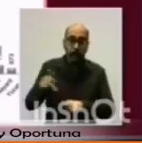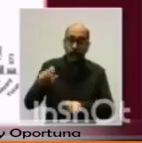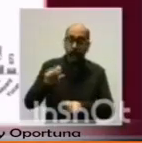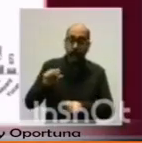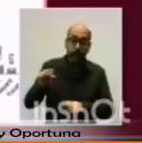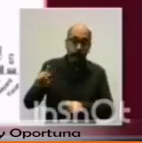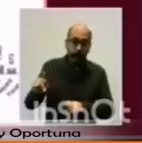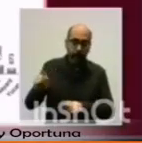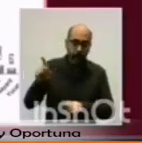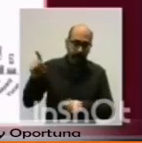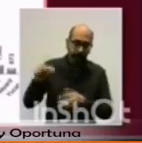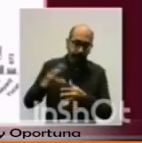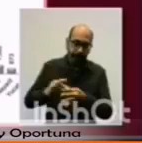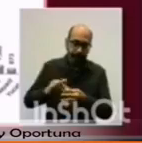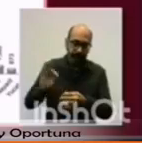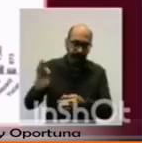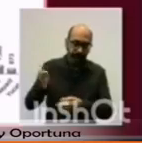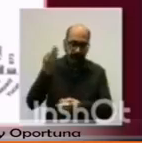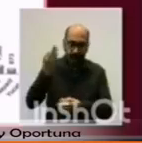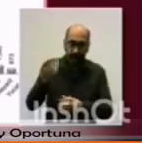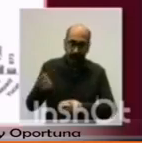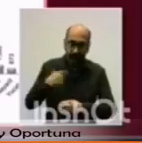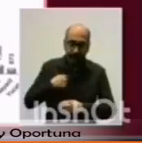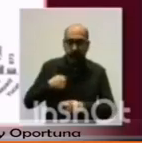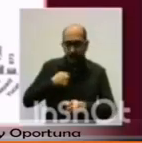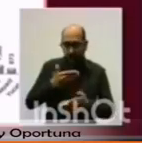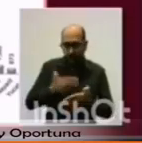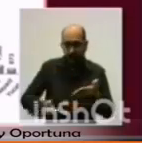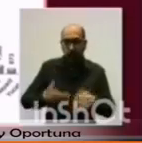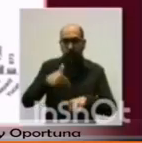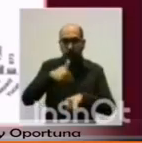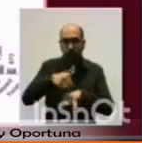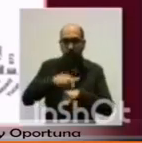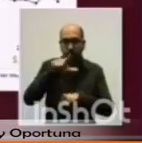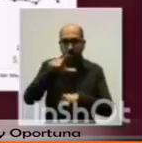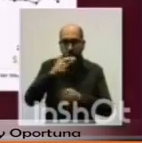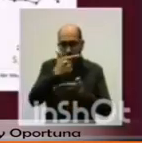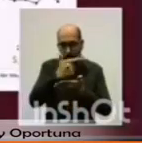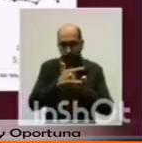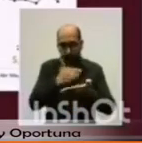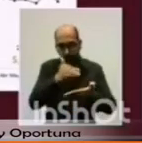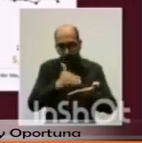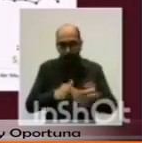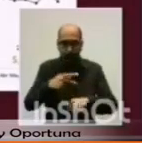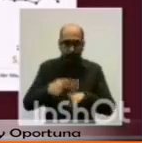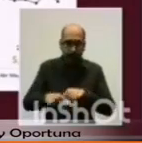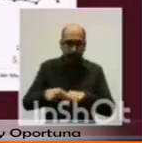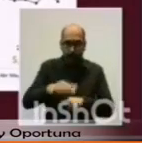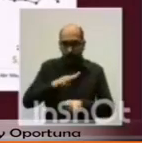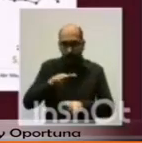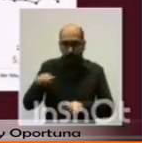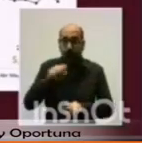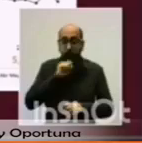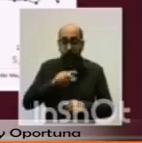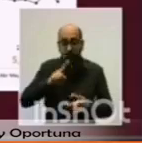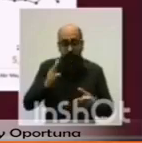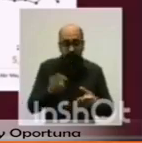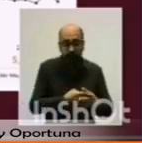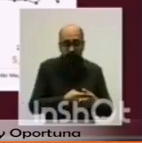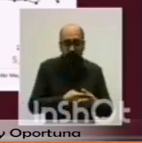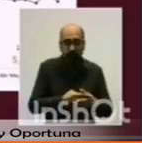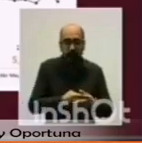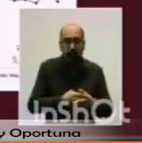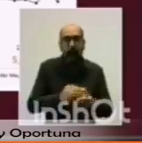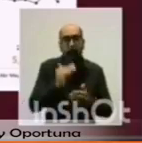Pública. Ahí lo pueden ver, estamos en el lugar número 17. También continuamos a la baja en homicidios dolosos en la